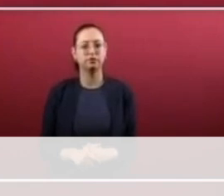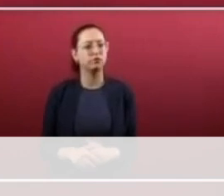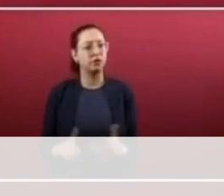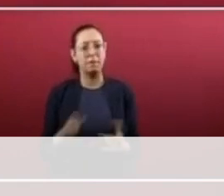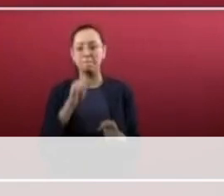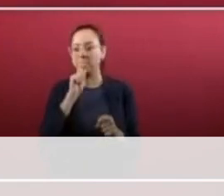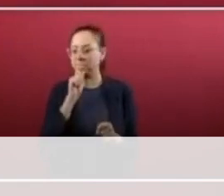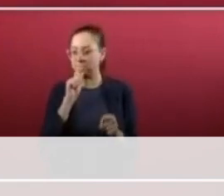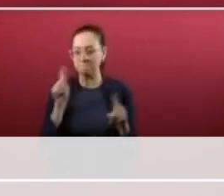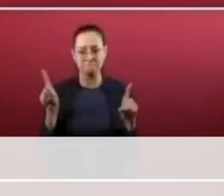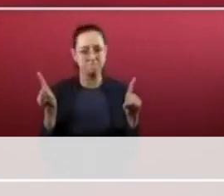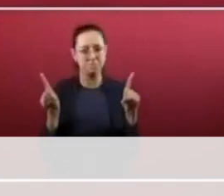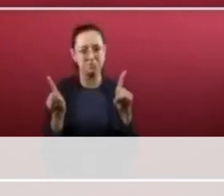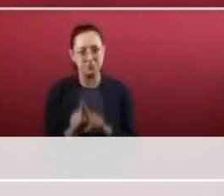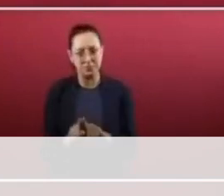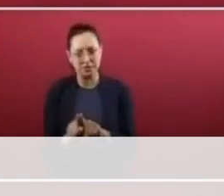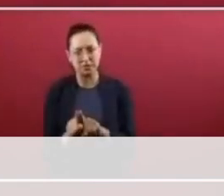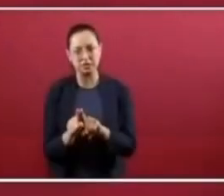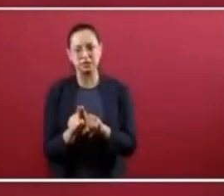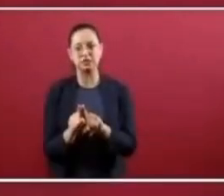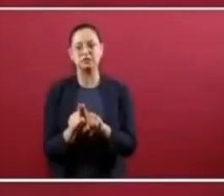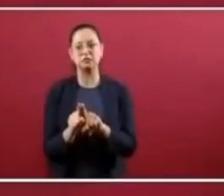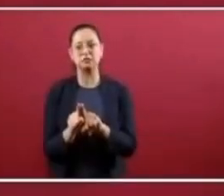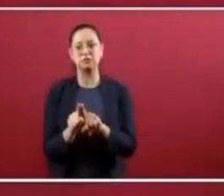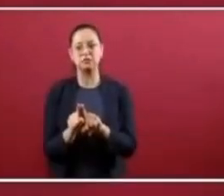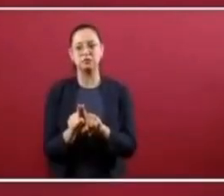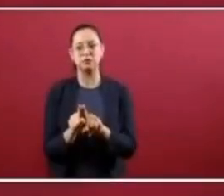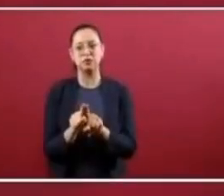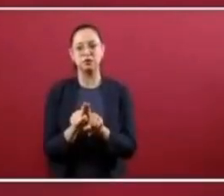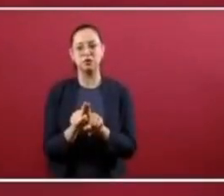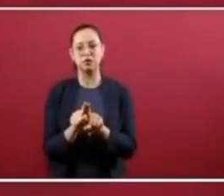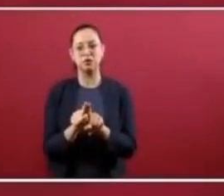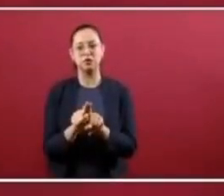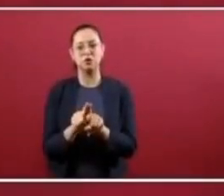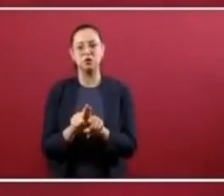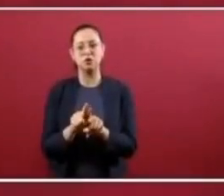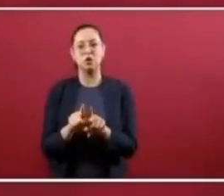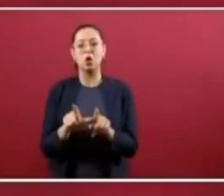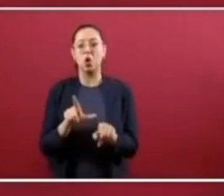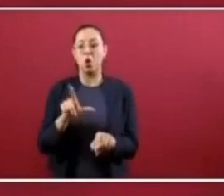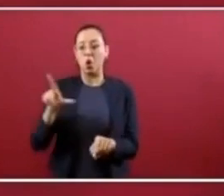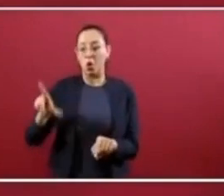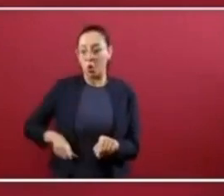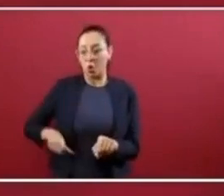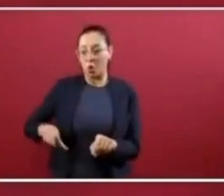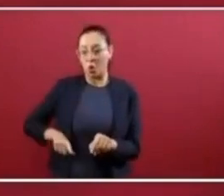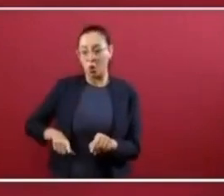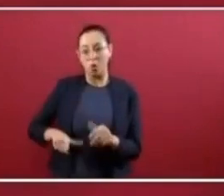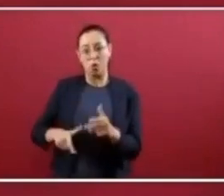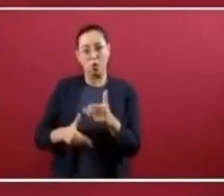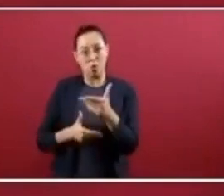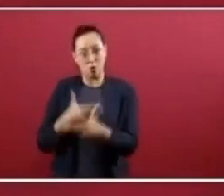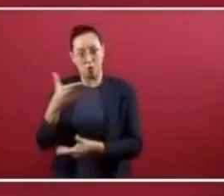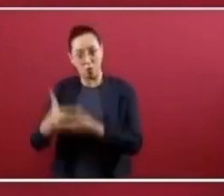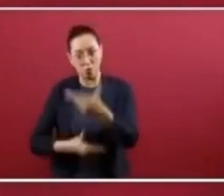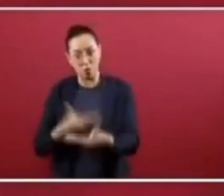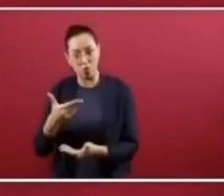hacer con los funcionarios públicos que terminan